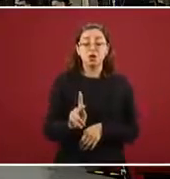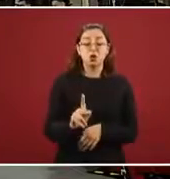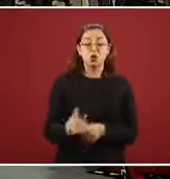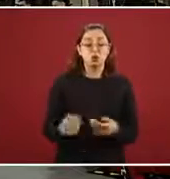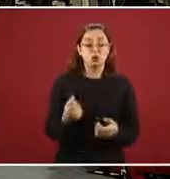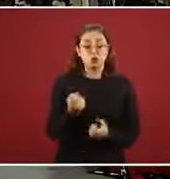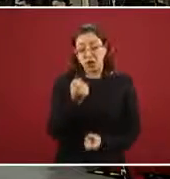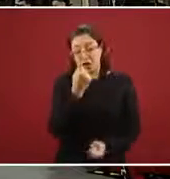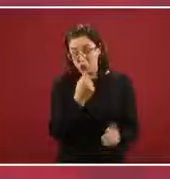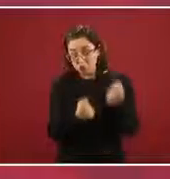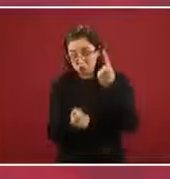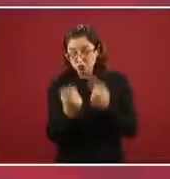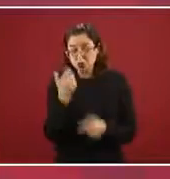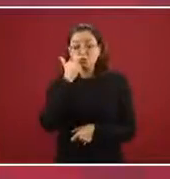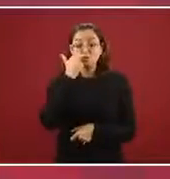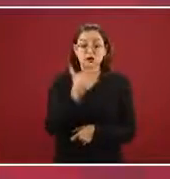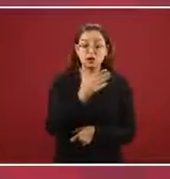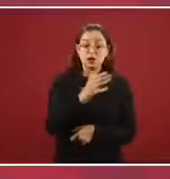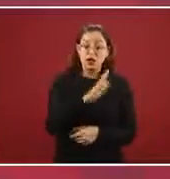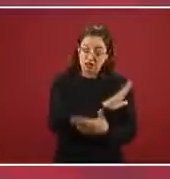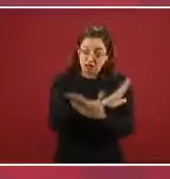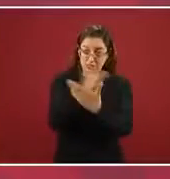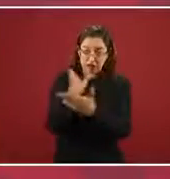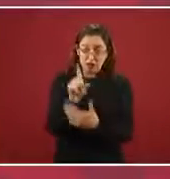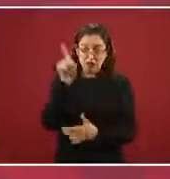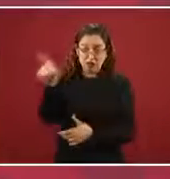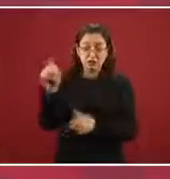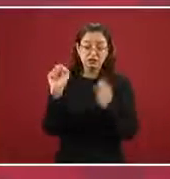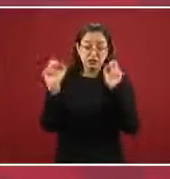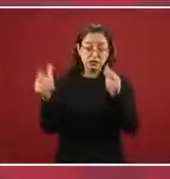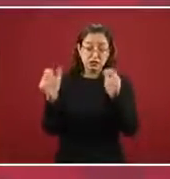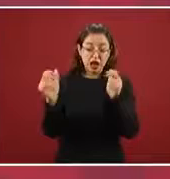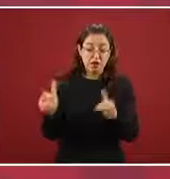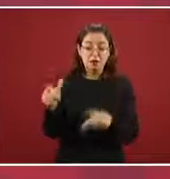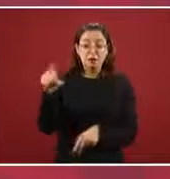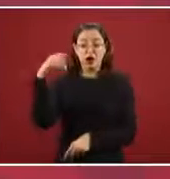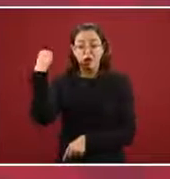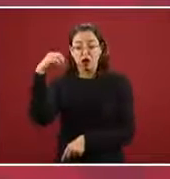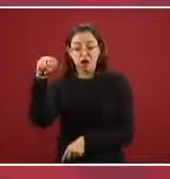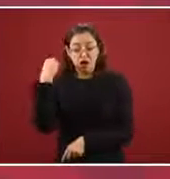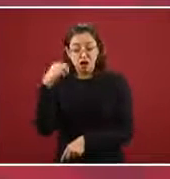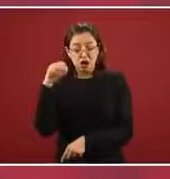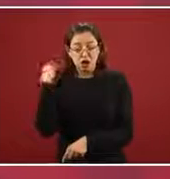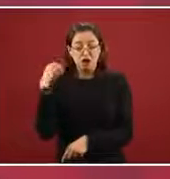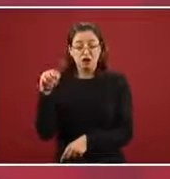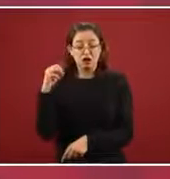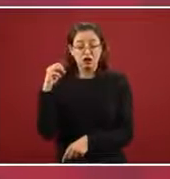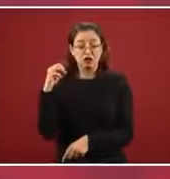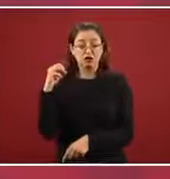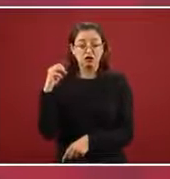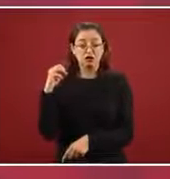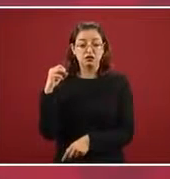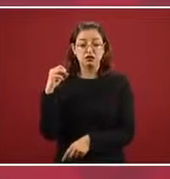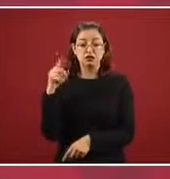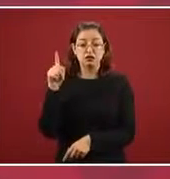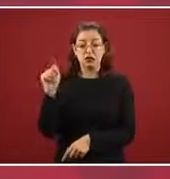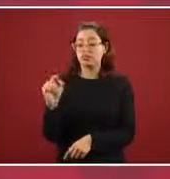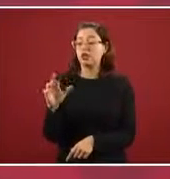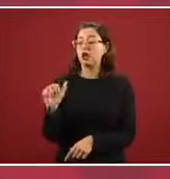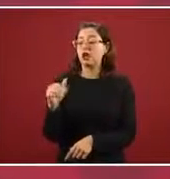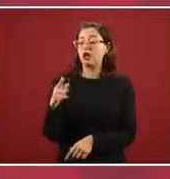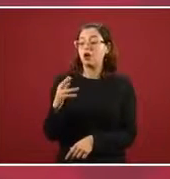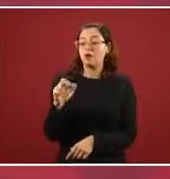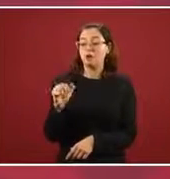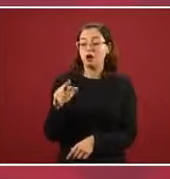más el que trabaje en Chiapas, el que trabaje en Oaxaca, el que trabaje en la Tarahumara.